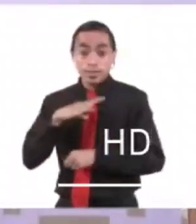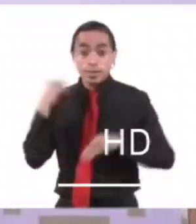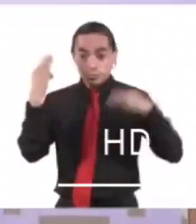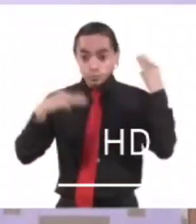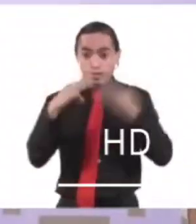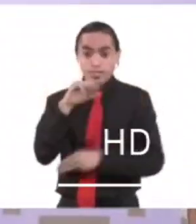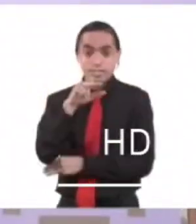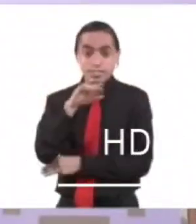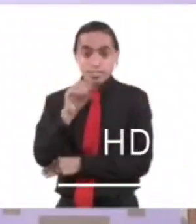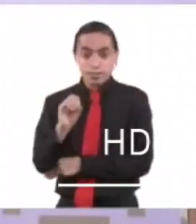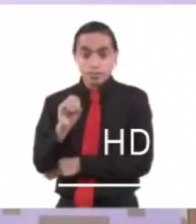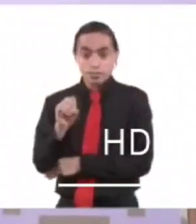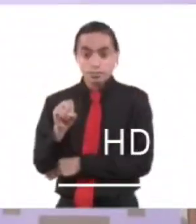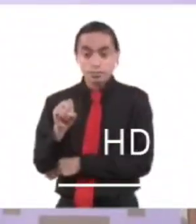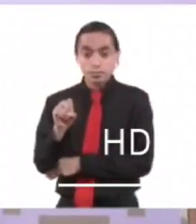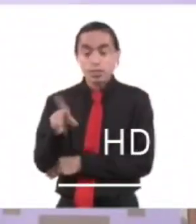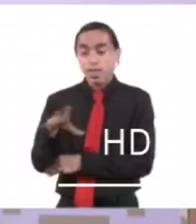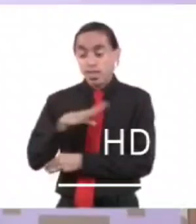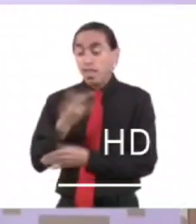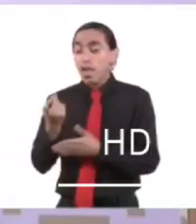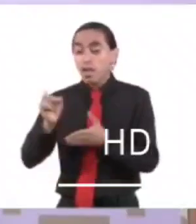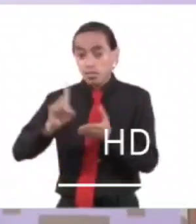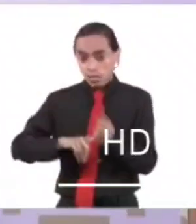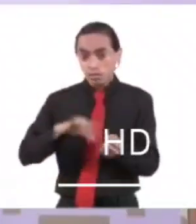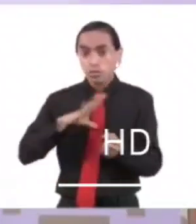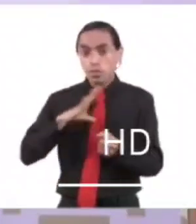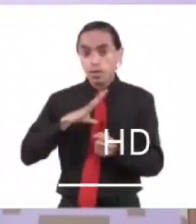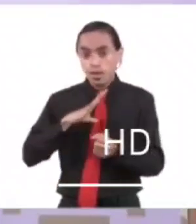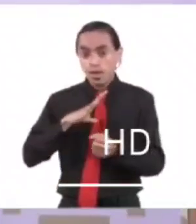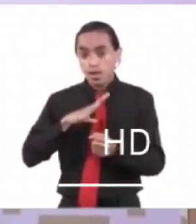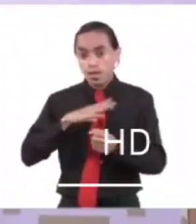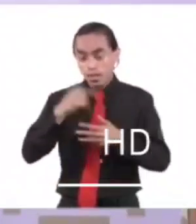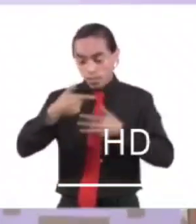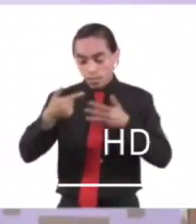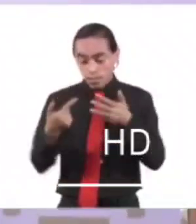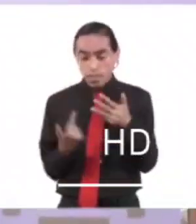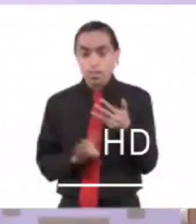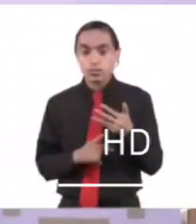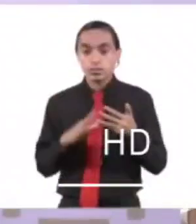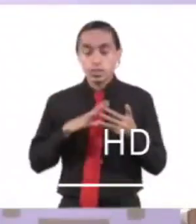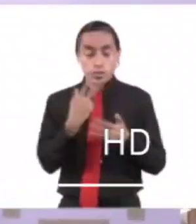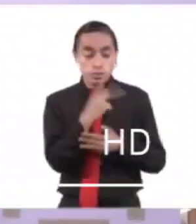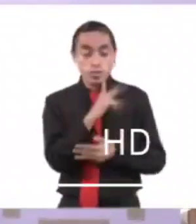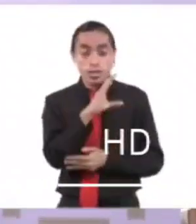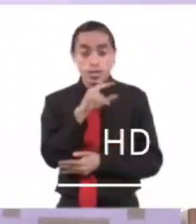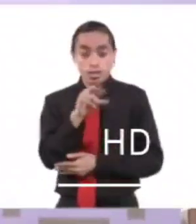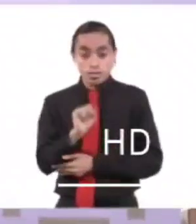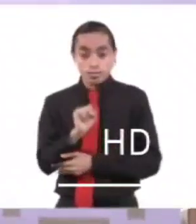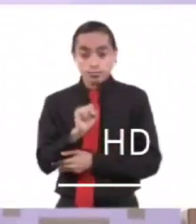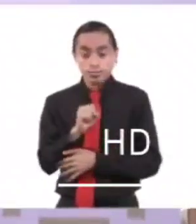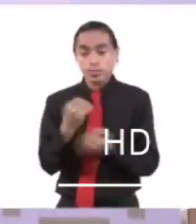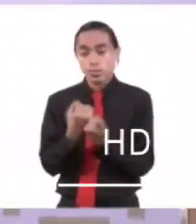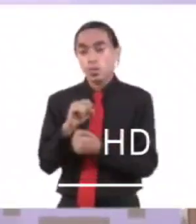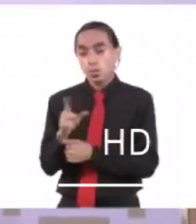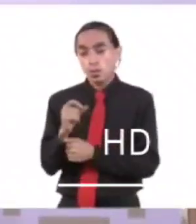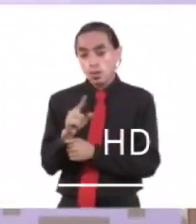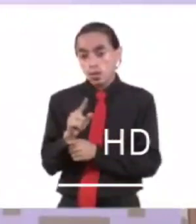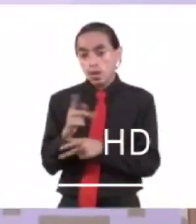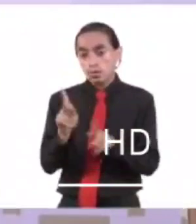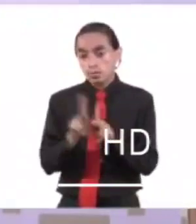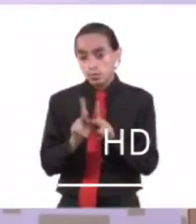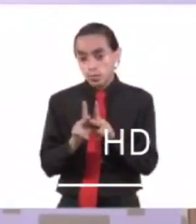está el acervo y la obra de Carlos Monsiváis. Por supuesto, a los primos, a